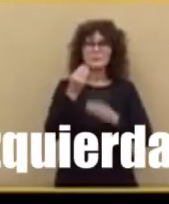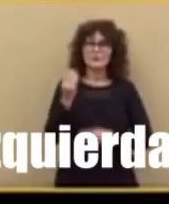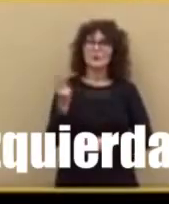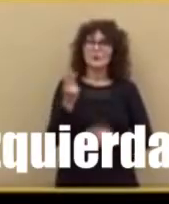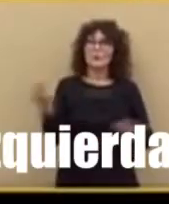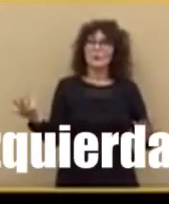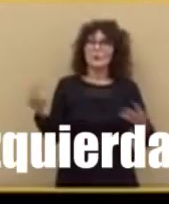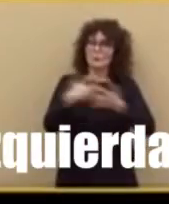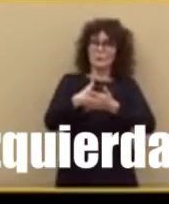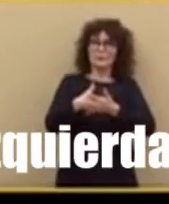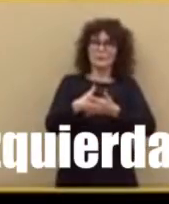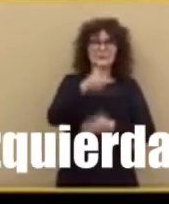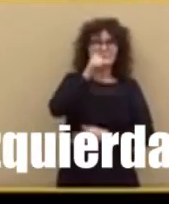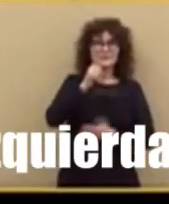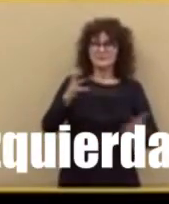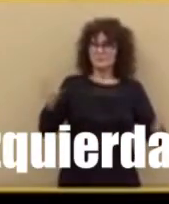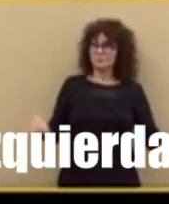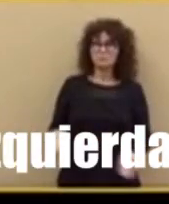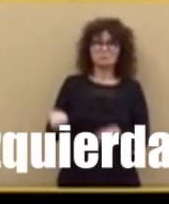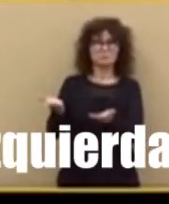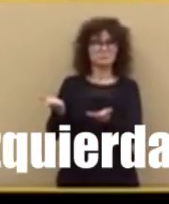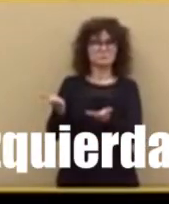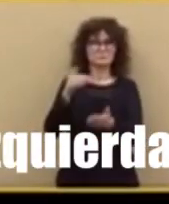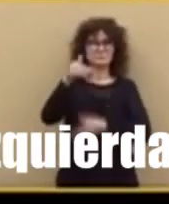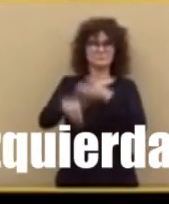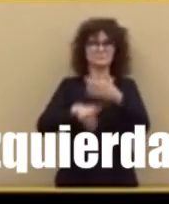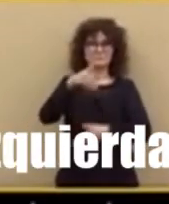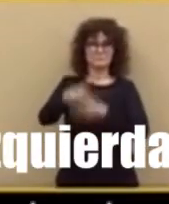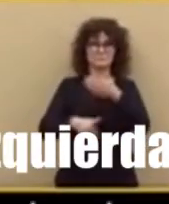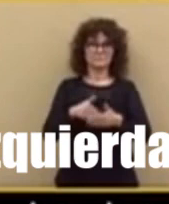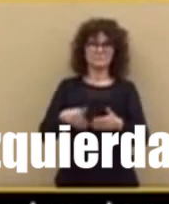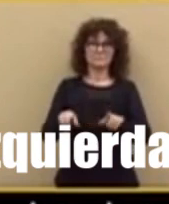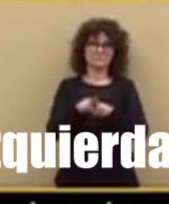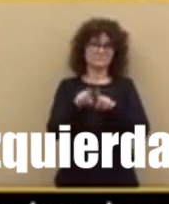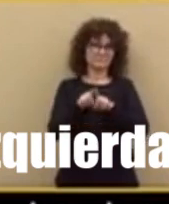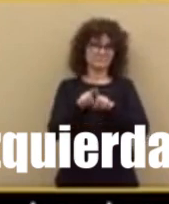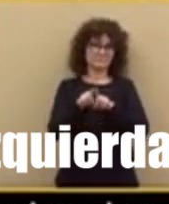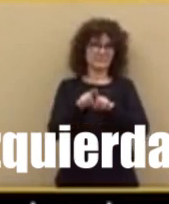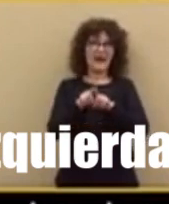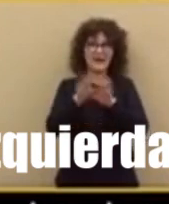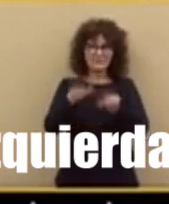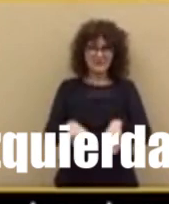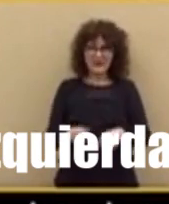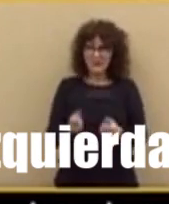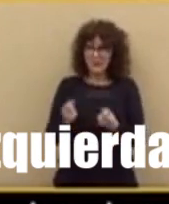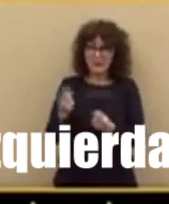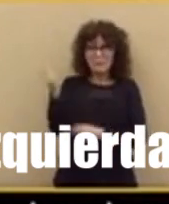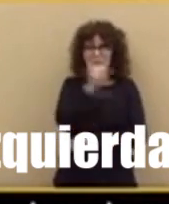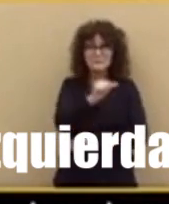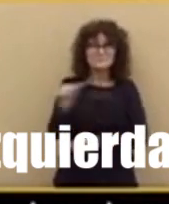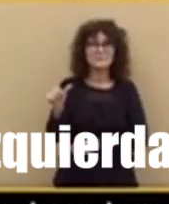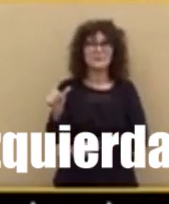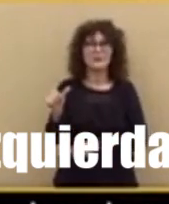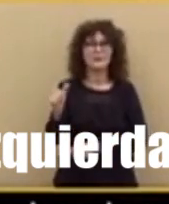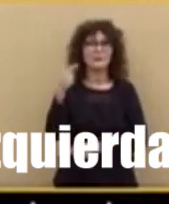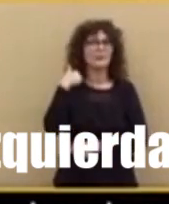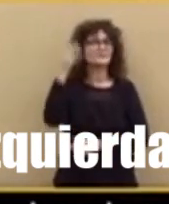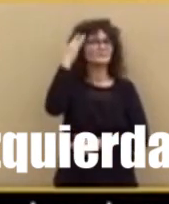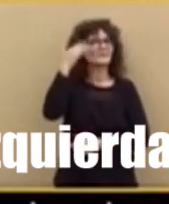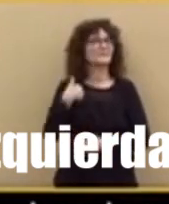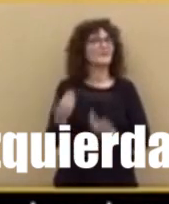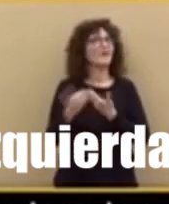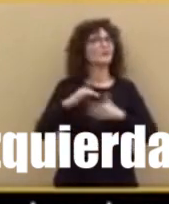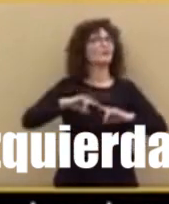Sánchez le regaló la campaña electoral con la exhumación televisada de Franco, que hizo que duplicaran en una semana su expectativa de voto. Y usted le